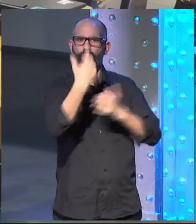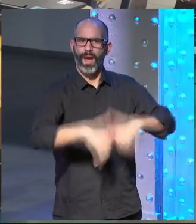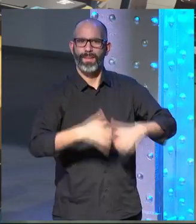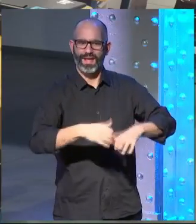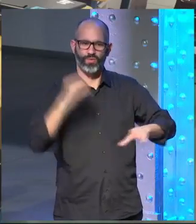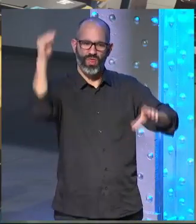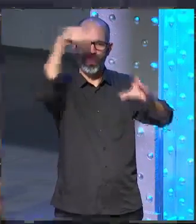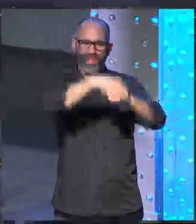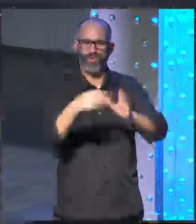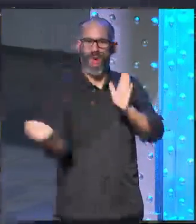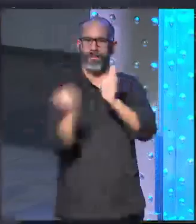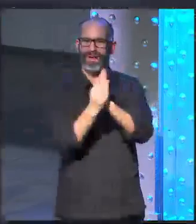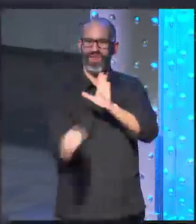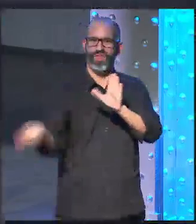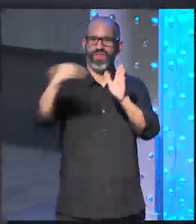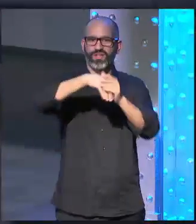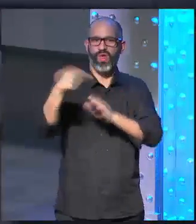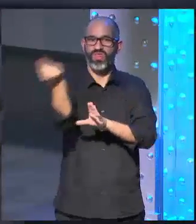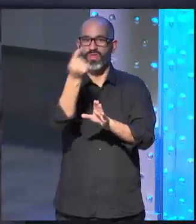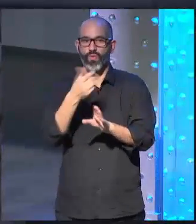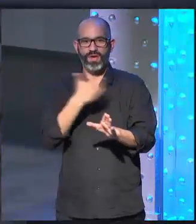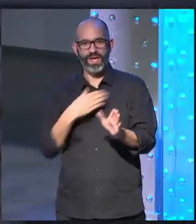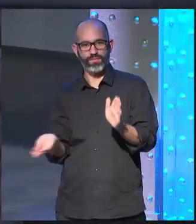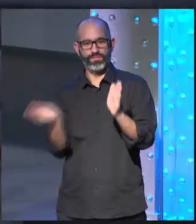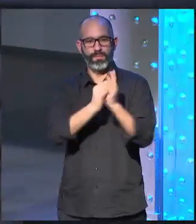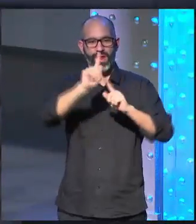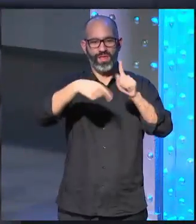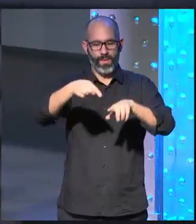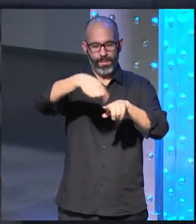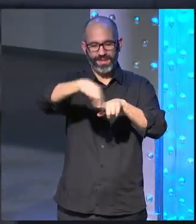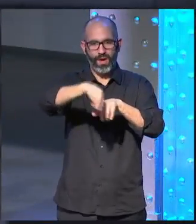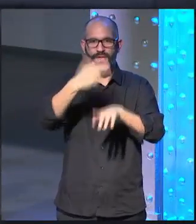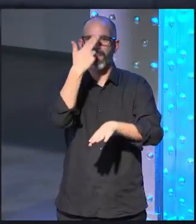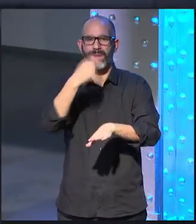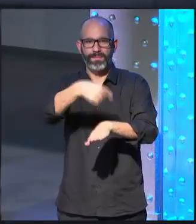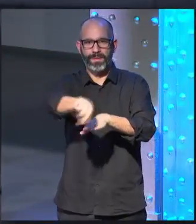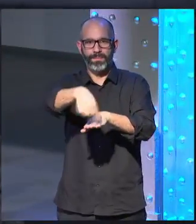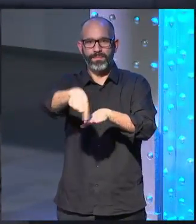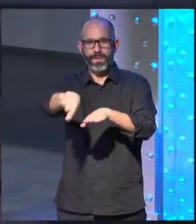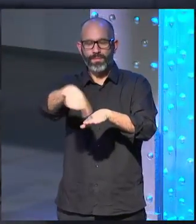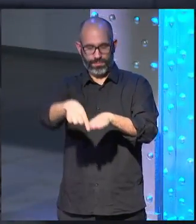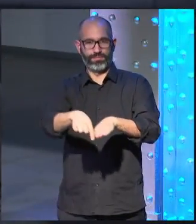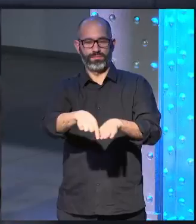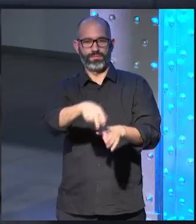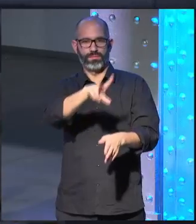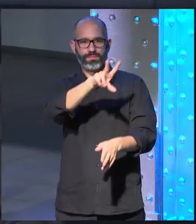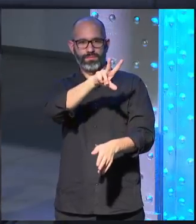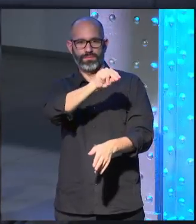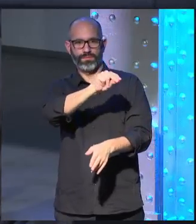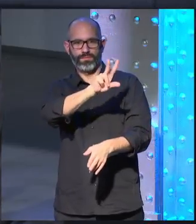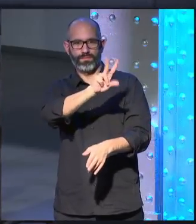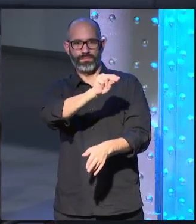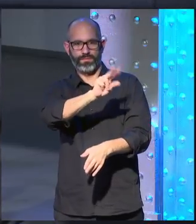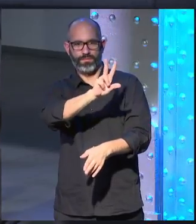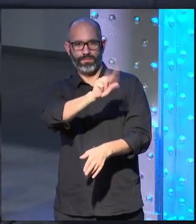vas a meter a través de una aplicación el dibujo que quieres con el que te pinte las uñas del pie. Dices, ostras, no se me había ocurrido,